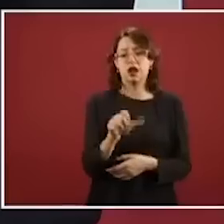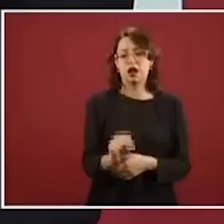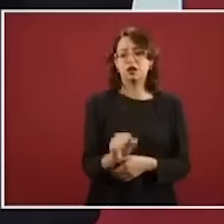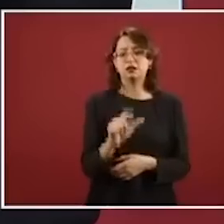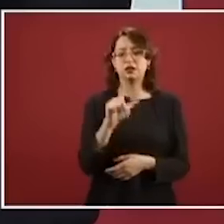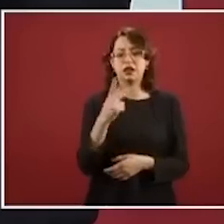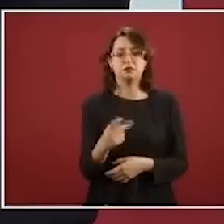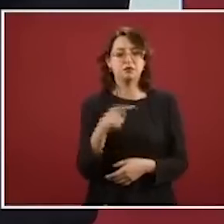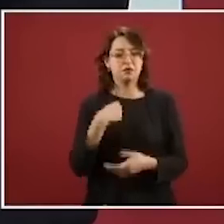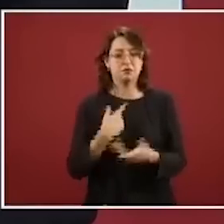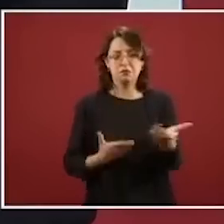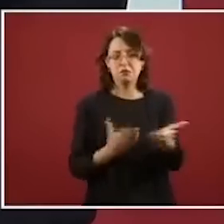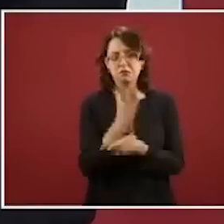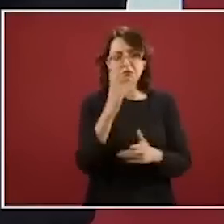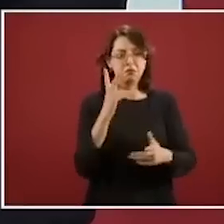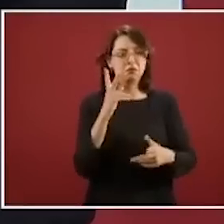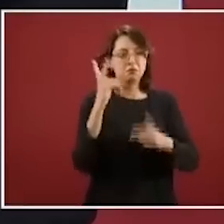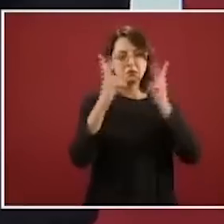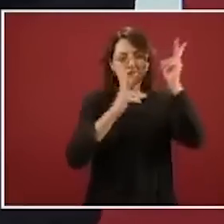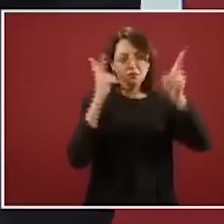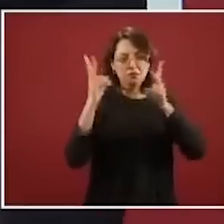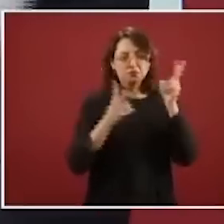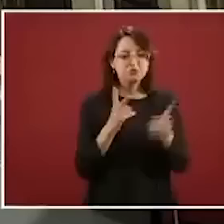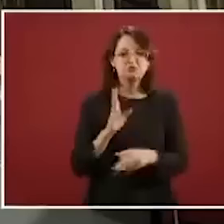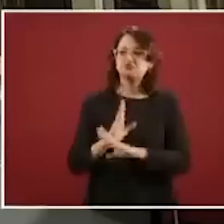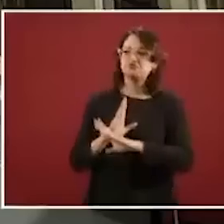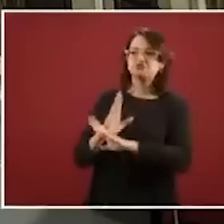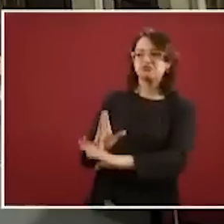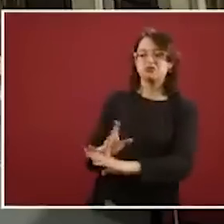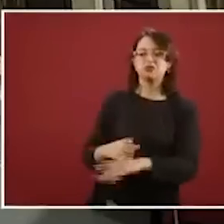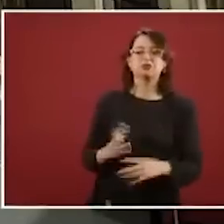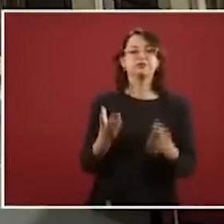no permitió la verificación. Muchas gracias.